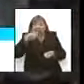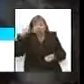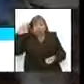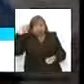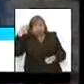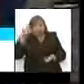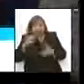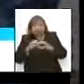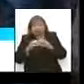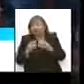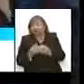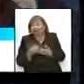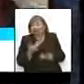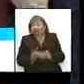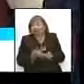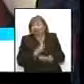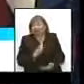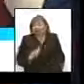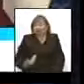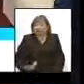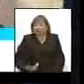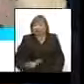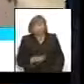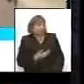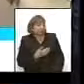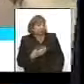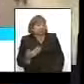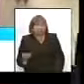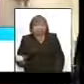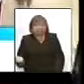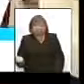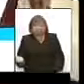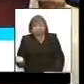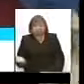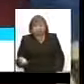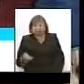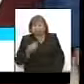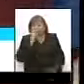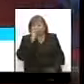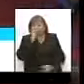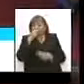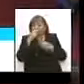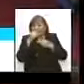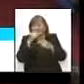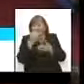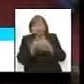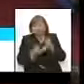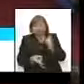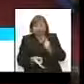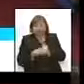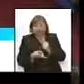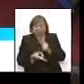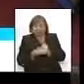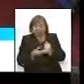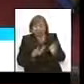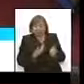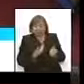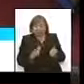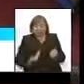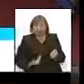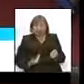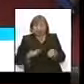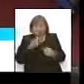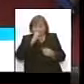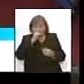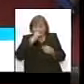de los partidos esté dada por el Estado, no hay el hecho de que la presencia en los medios sea una cosa que garantice el Estado y sean